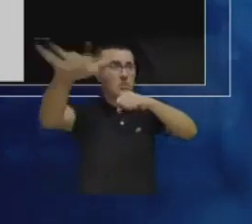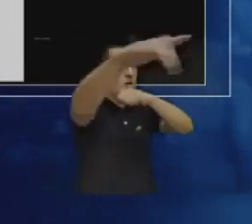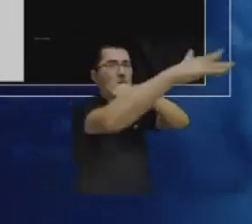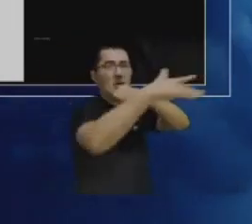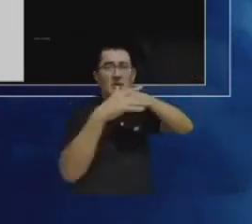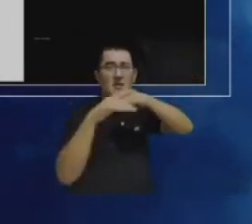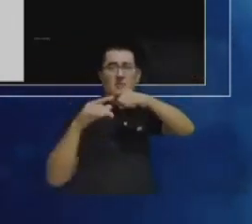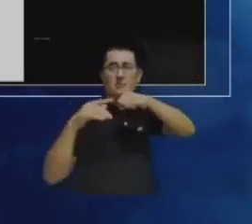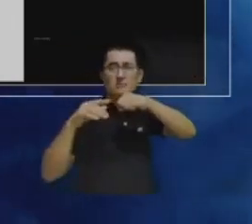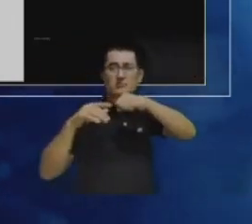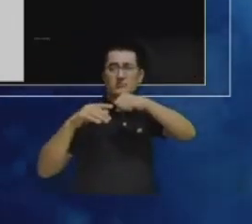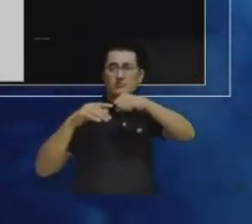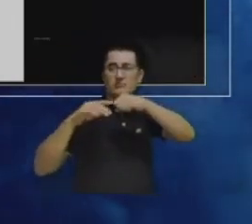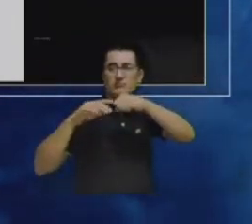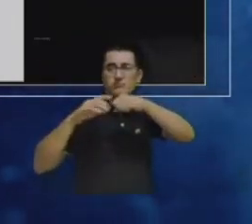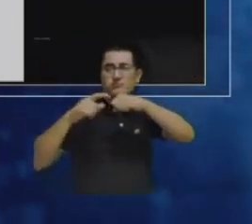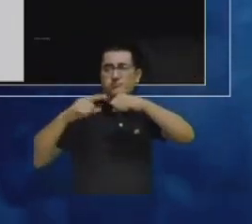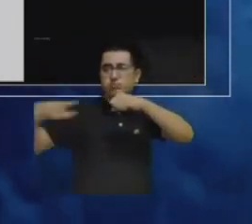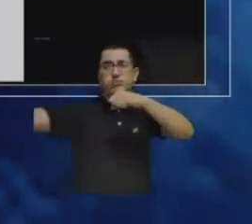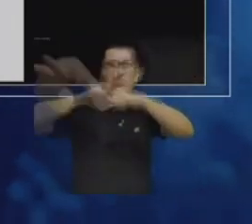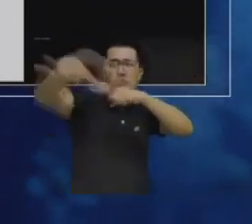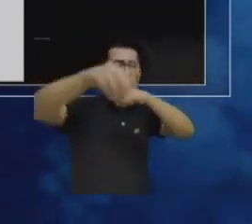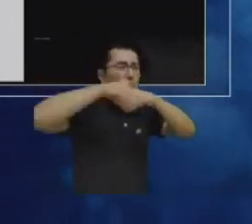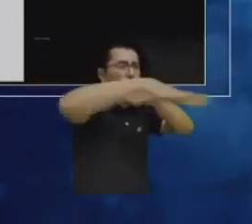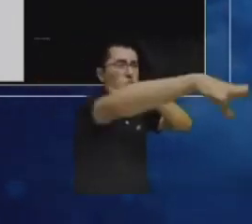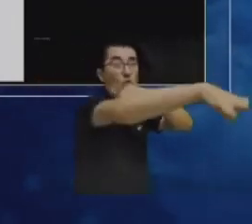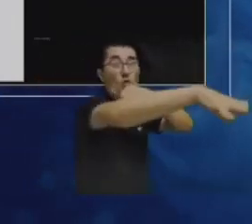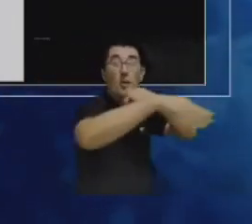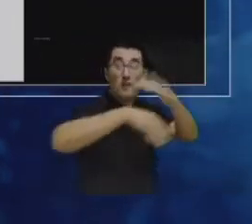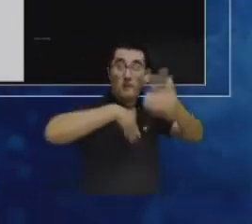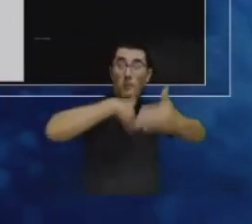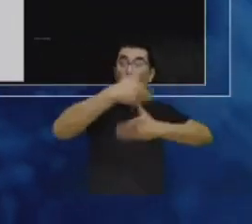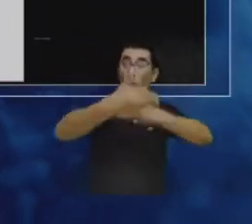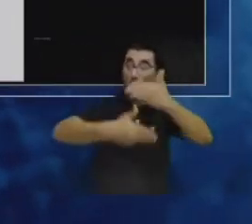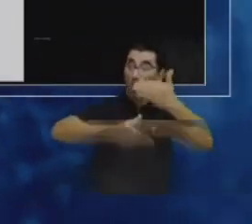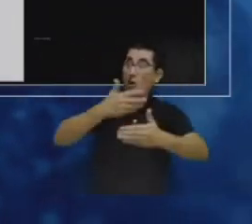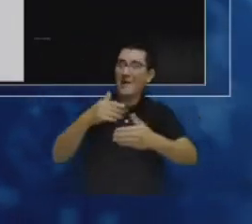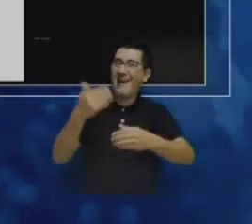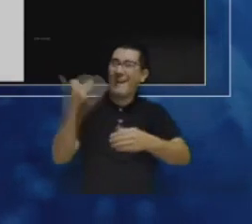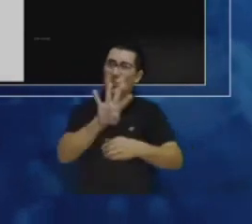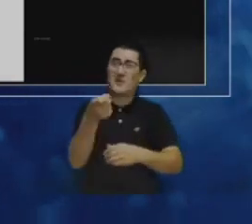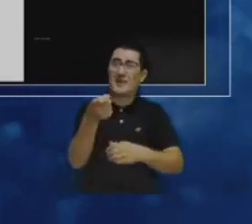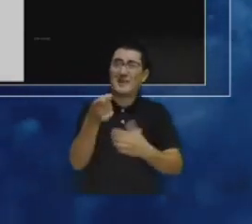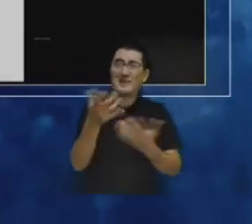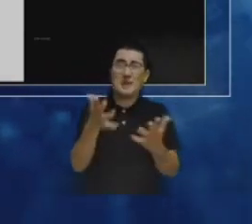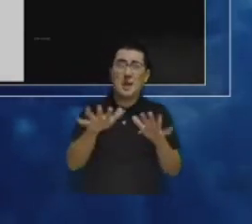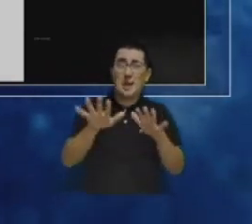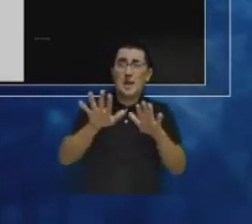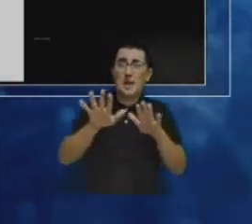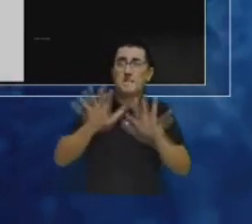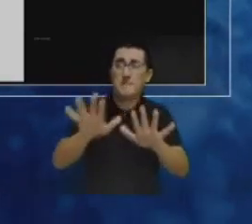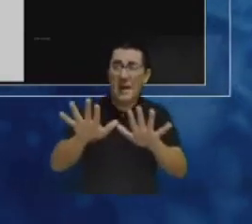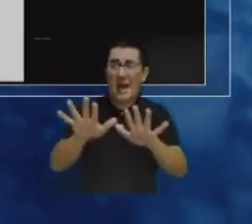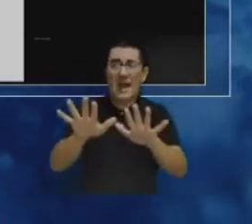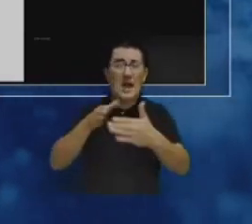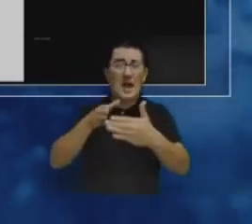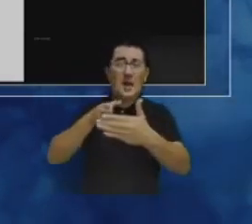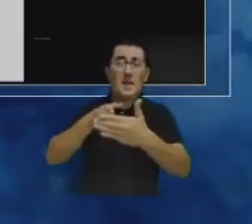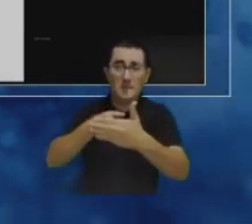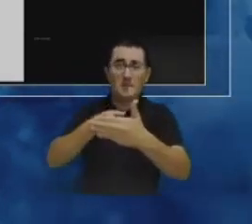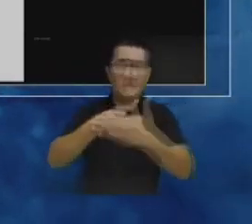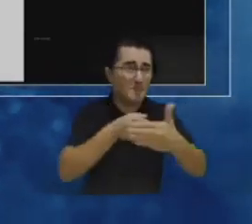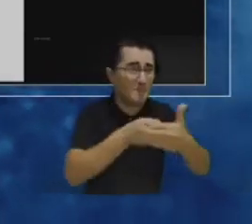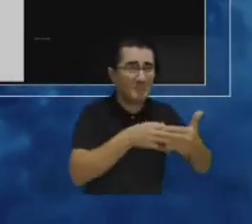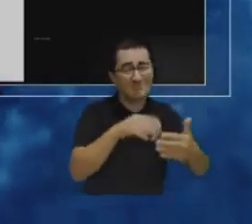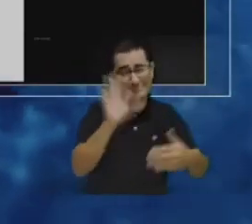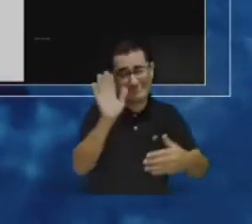el costo de lo del 4G frenó un poco el despliegue de las redes de 4G. Otro punto